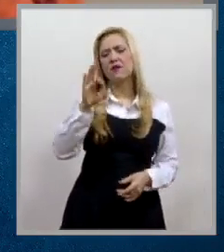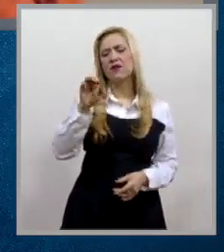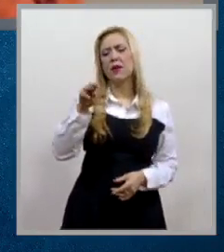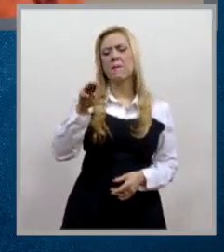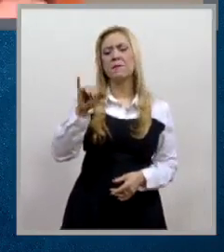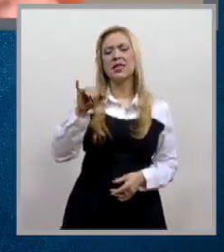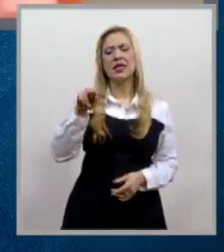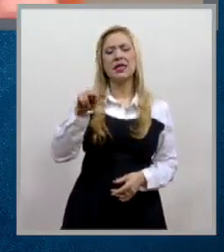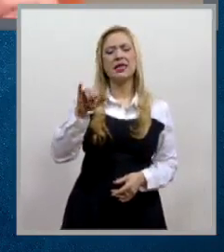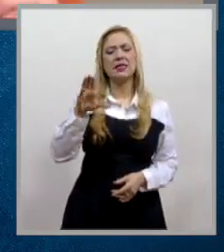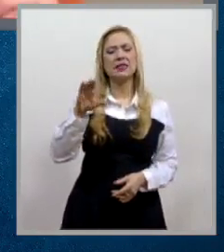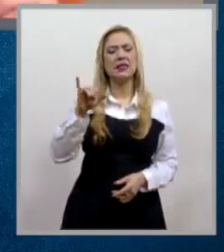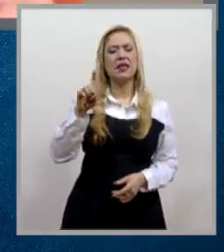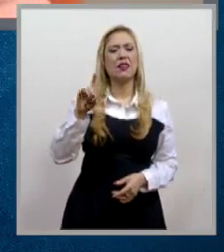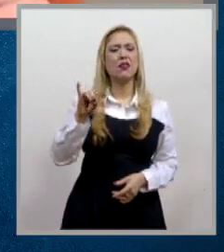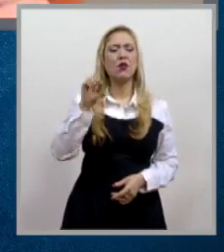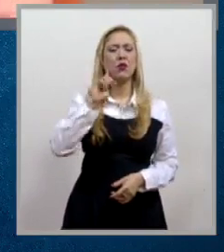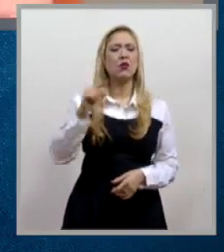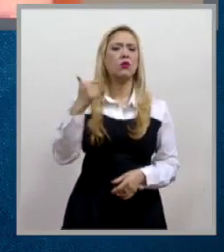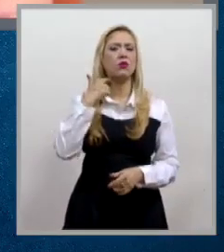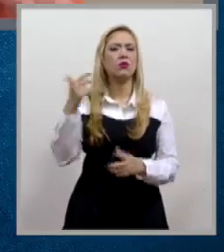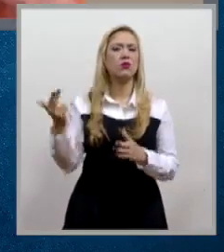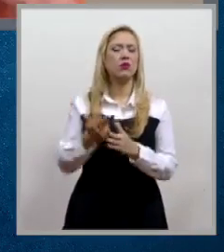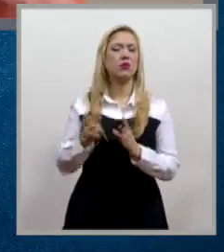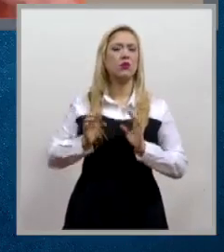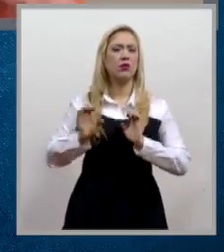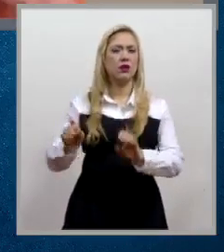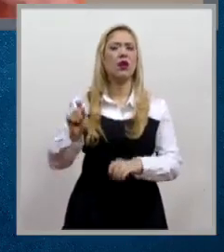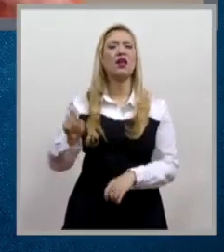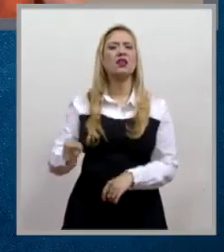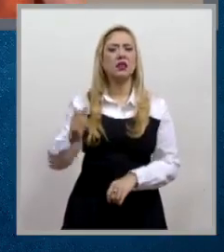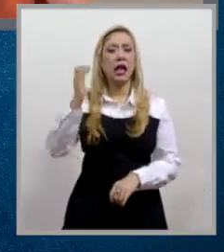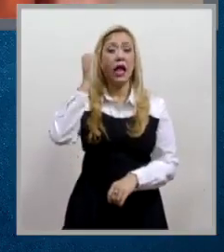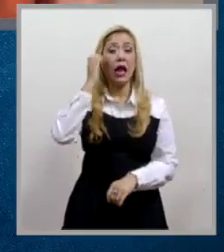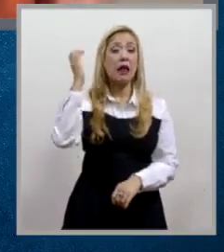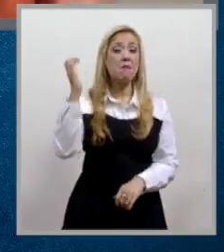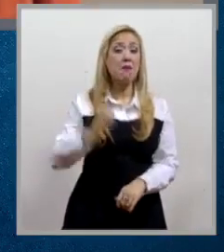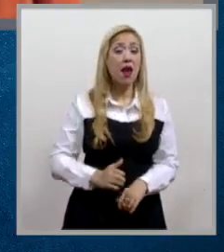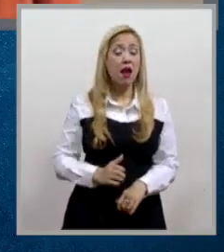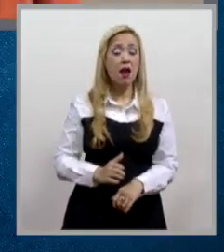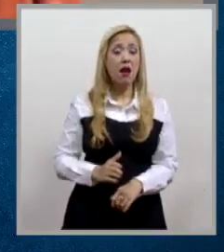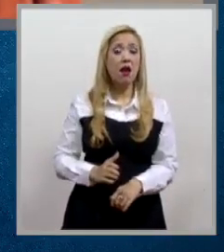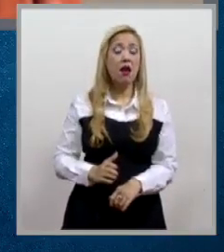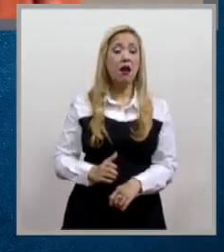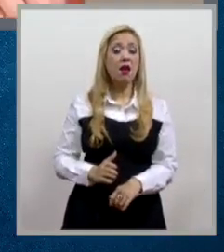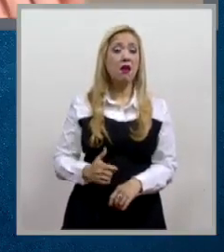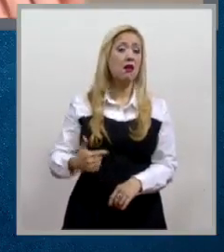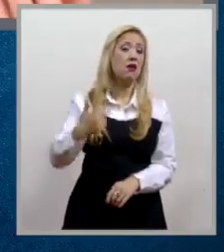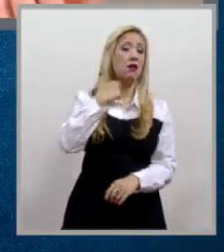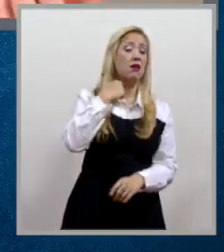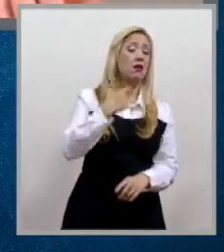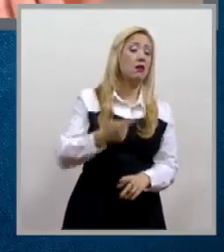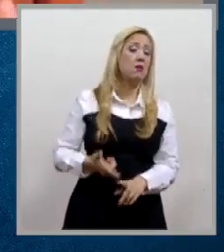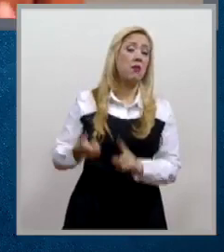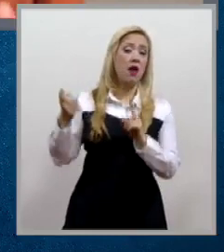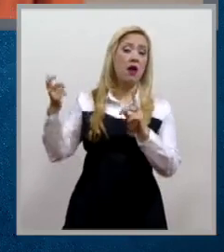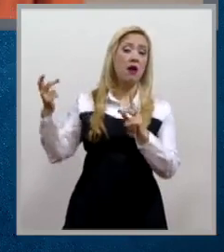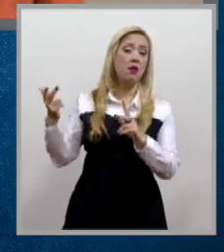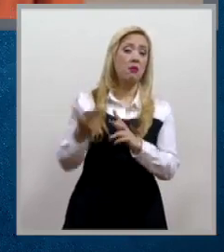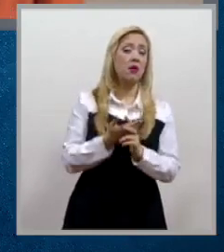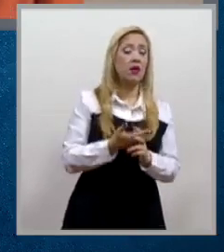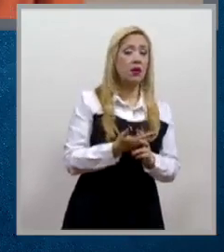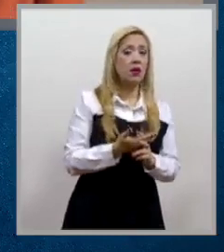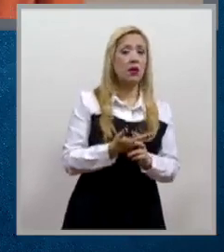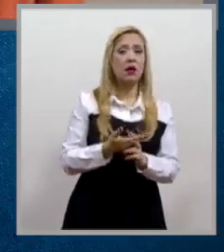singular. El feminicidio es un crimen que se da en un territorio y los elementos del